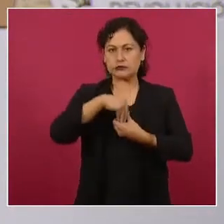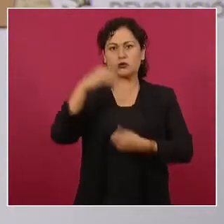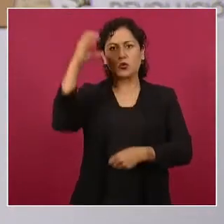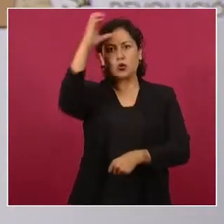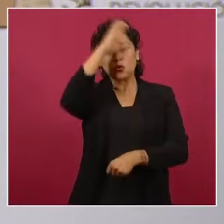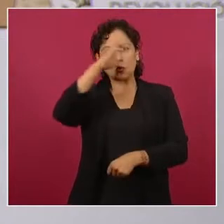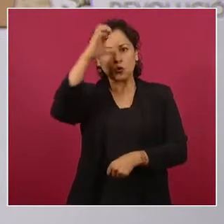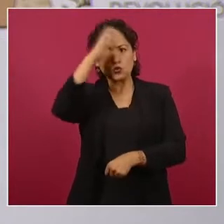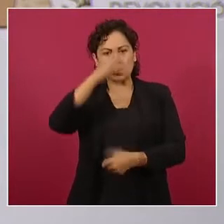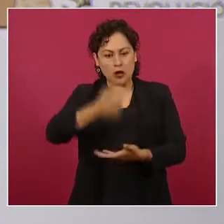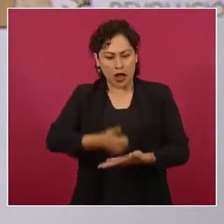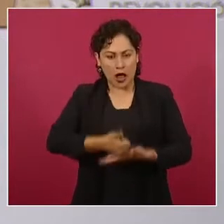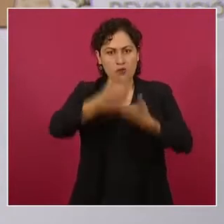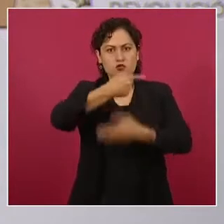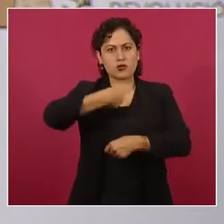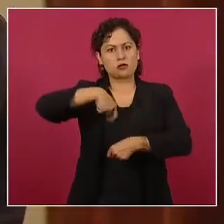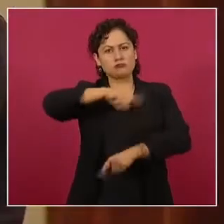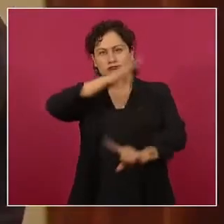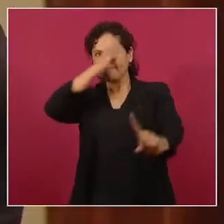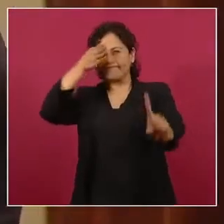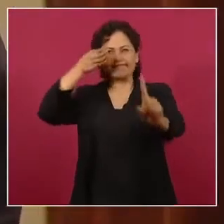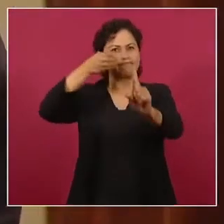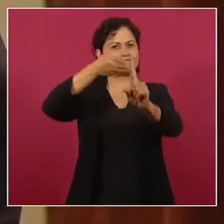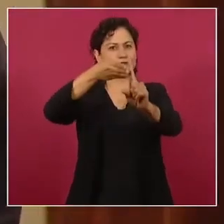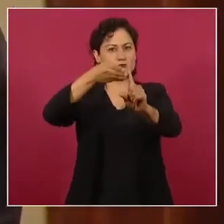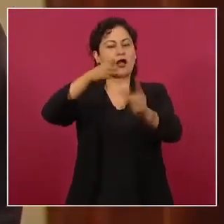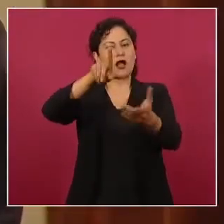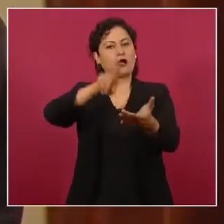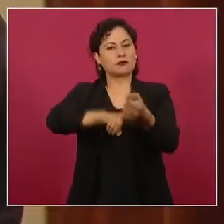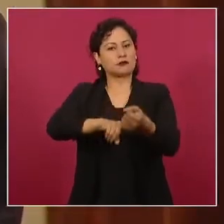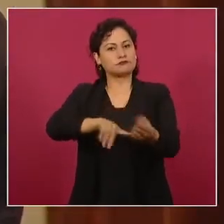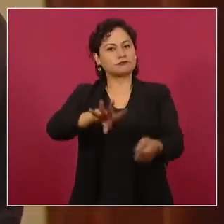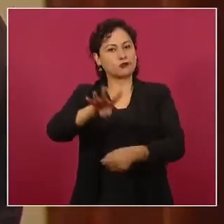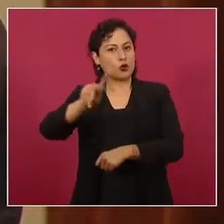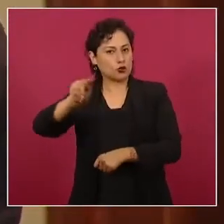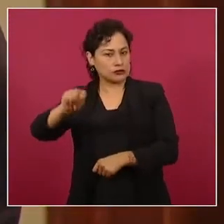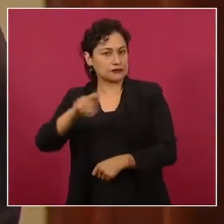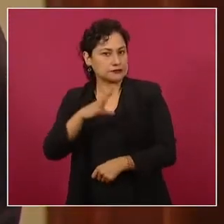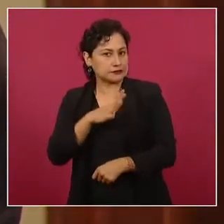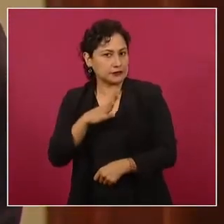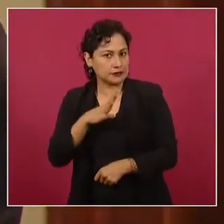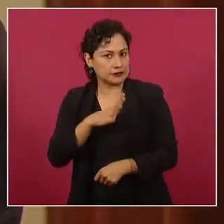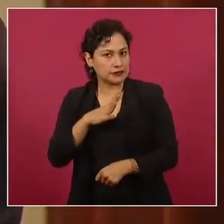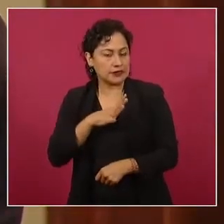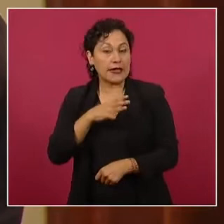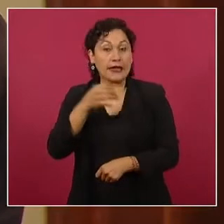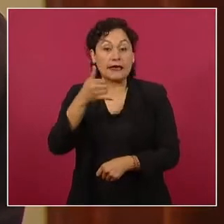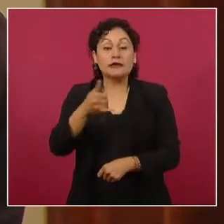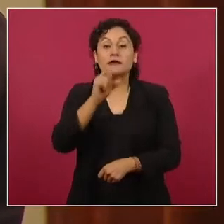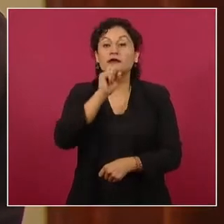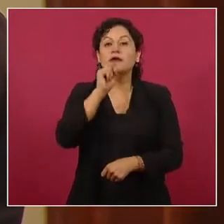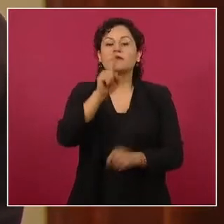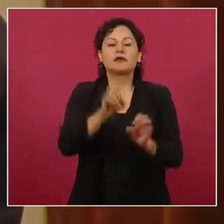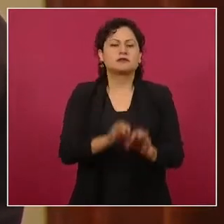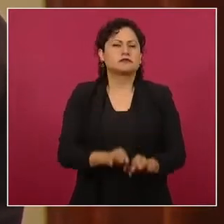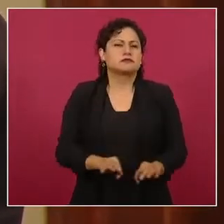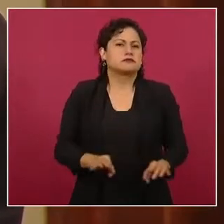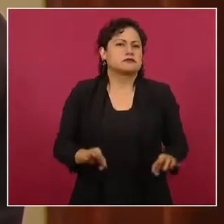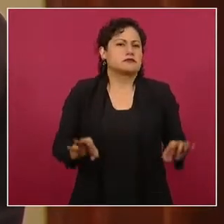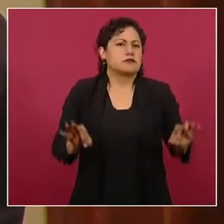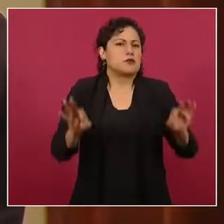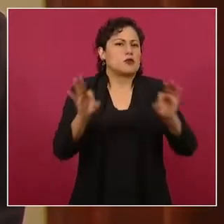lineamiento, un eje básico de la Cuarta Transformación y muy fundamental para que los